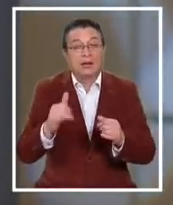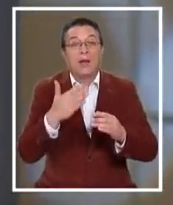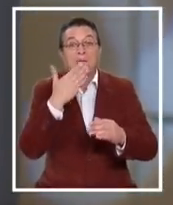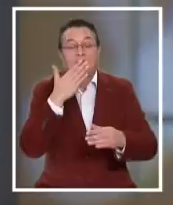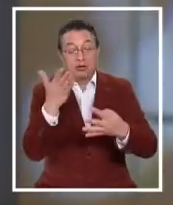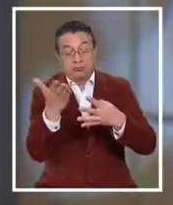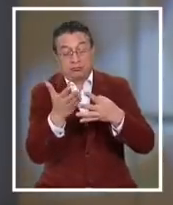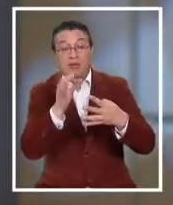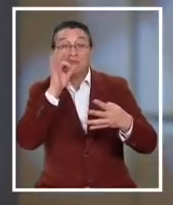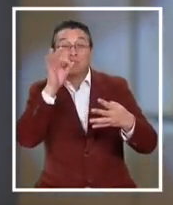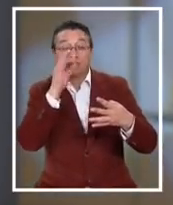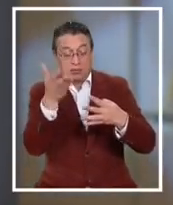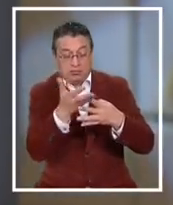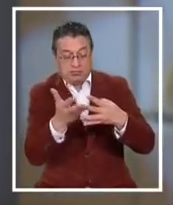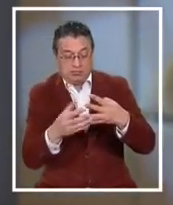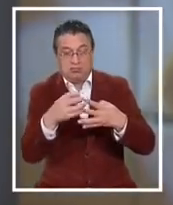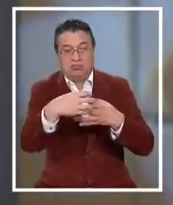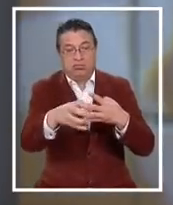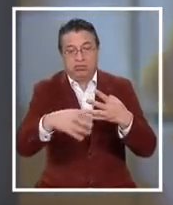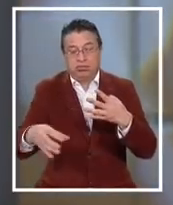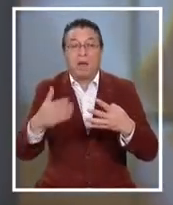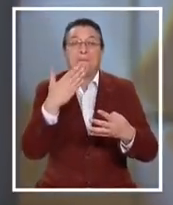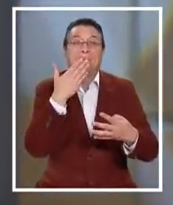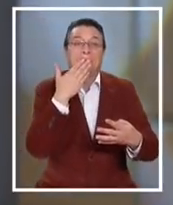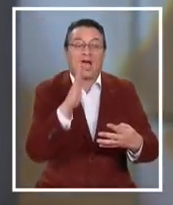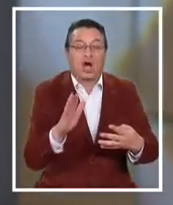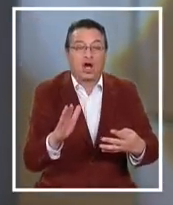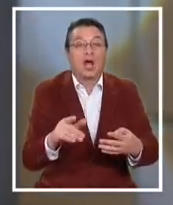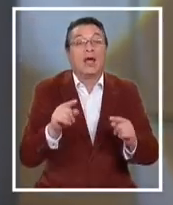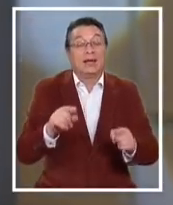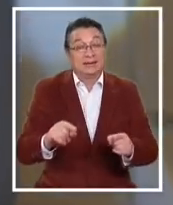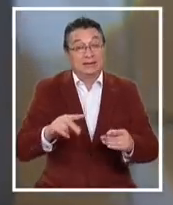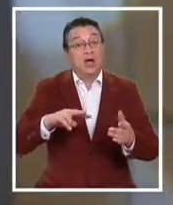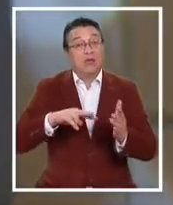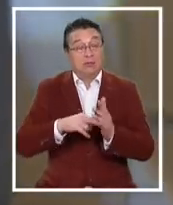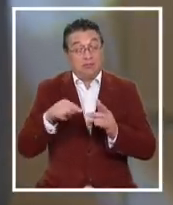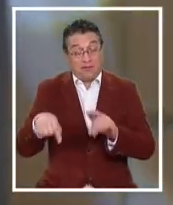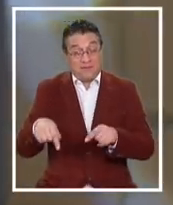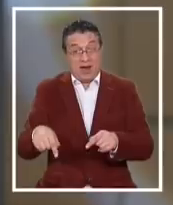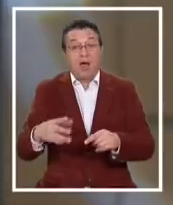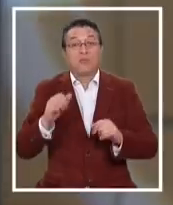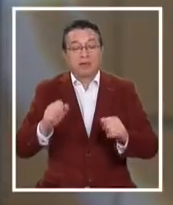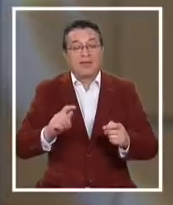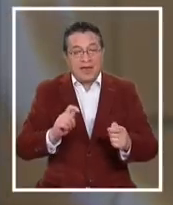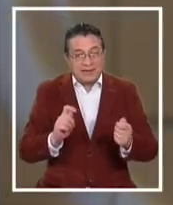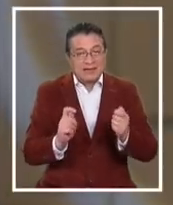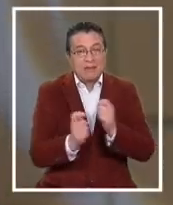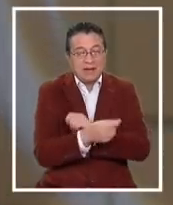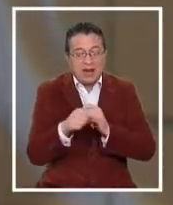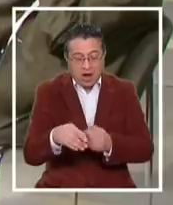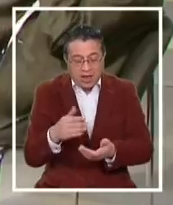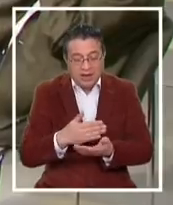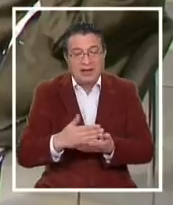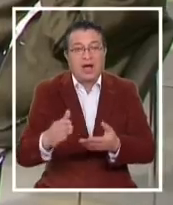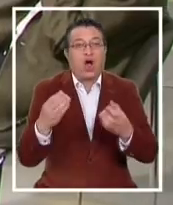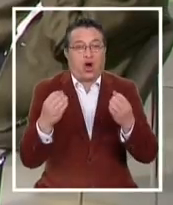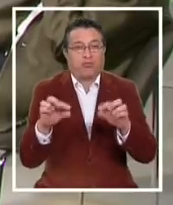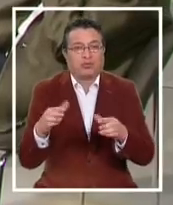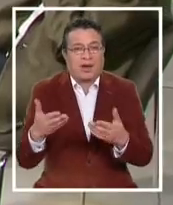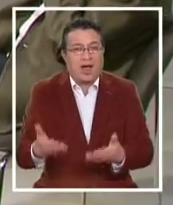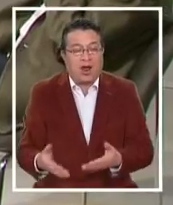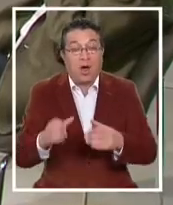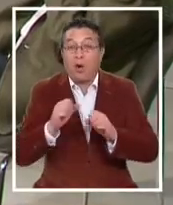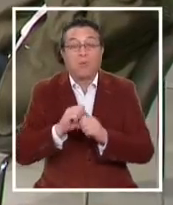distribución de la riqueza. Creo que esta crisis también va a ser una oportunidad de hacer las cosas distinto a como se estaban haciendo antes. No podemos